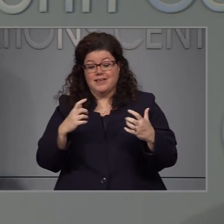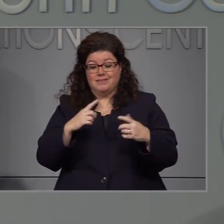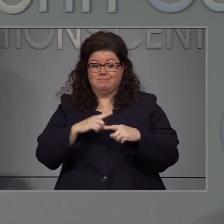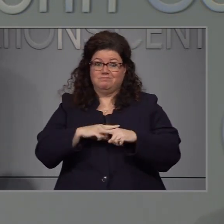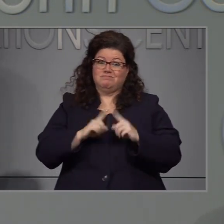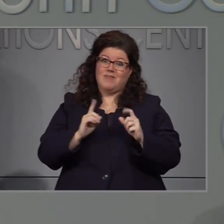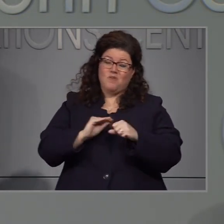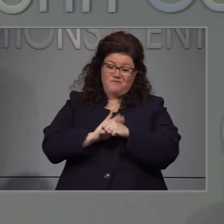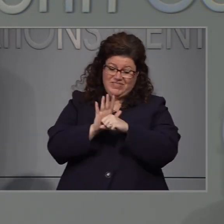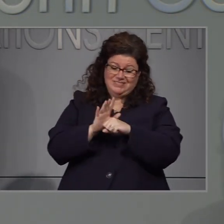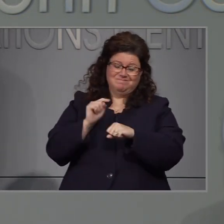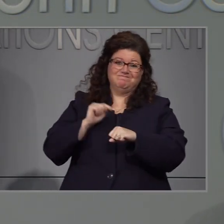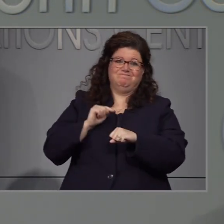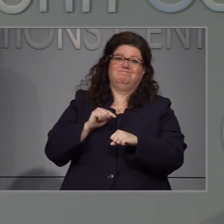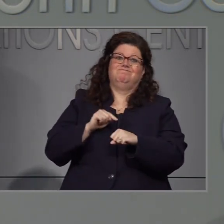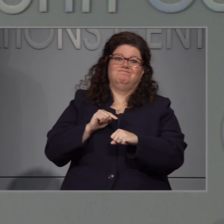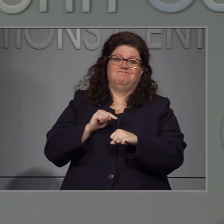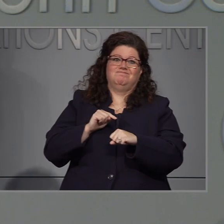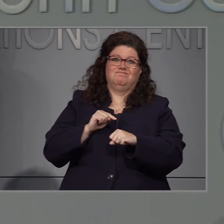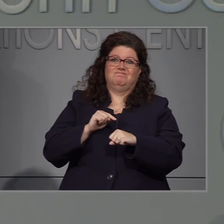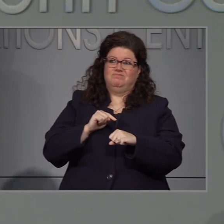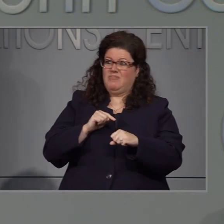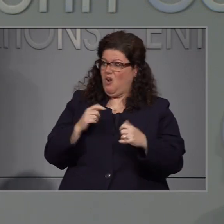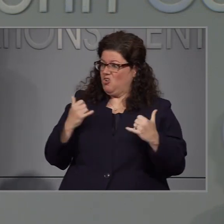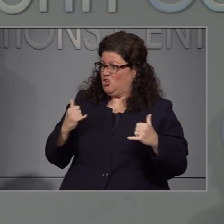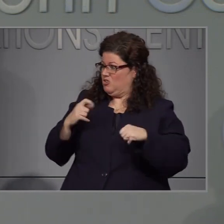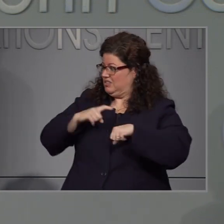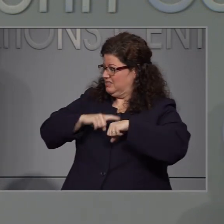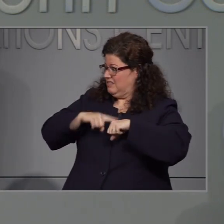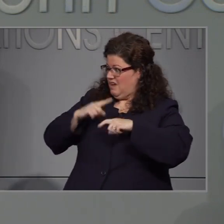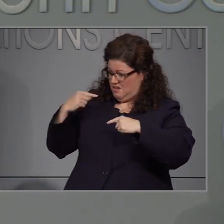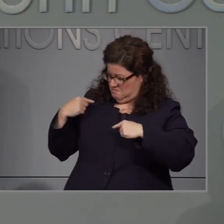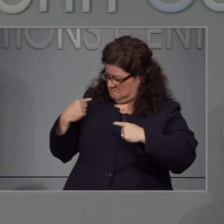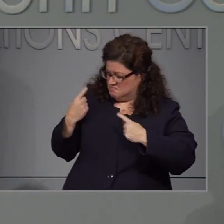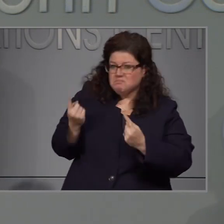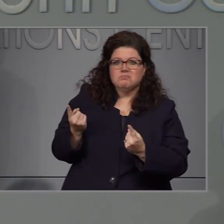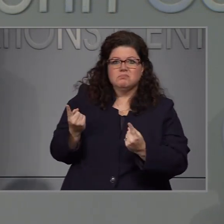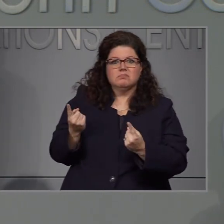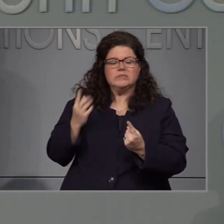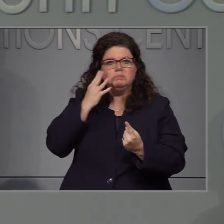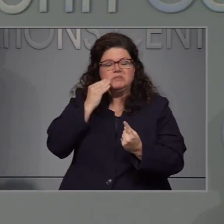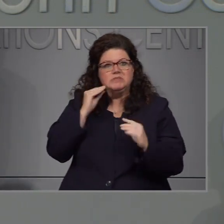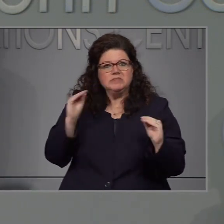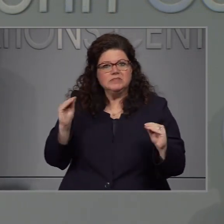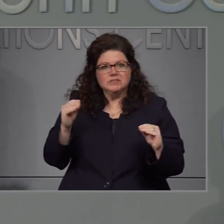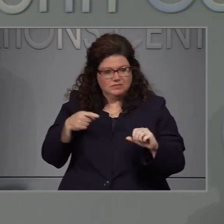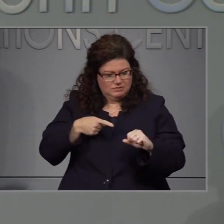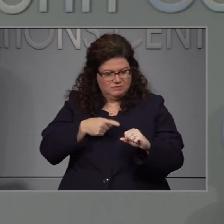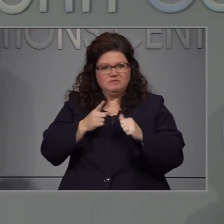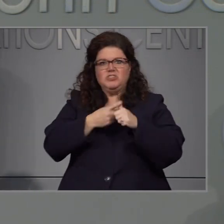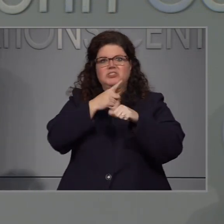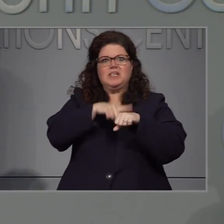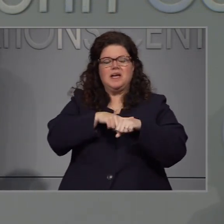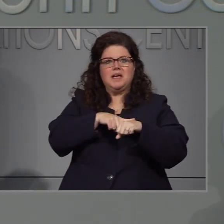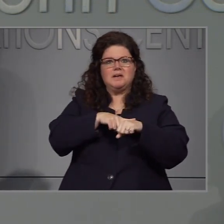un momento en el que no tiene precedentes en la historia moderna. Nuestras vidas han